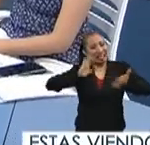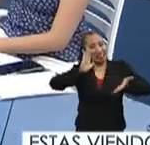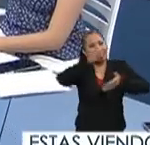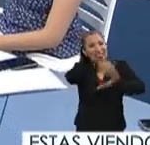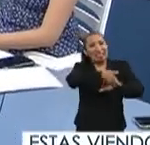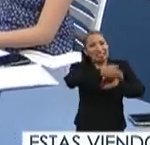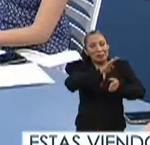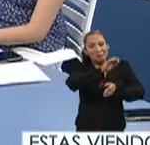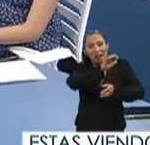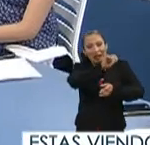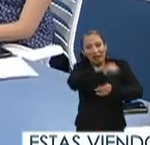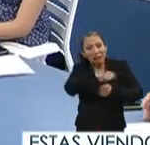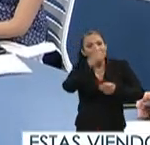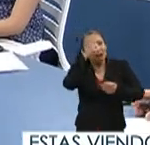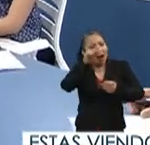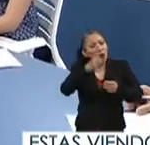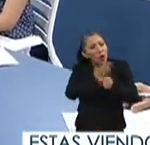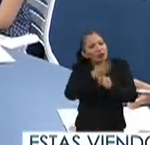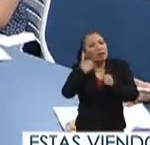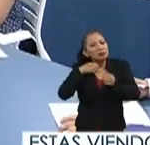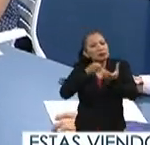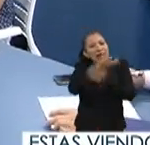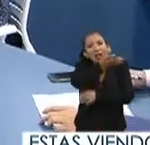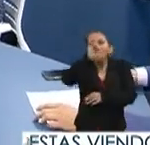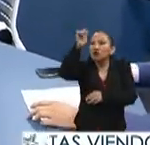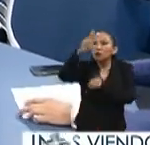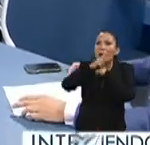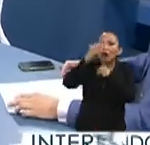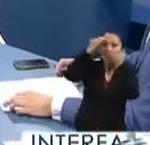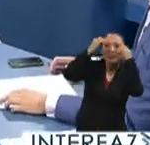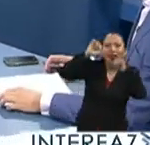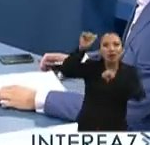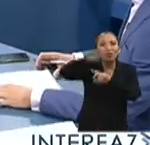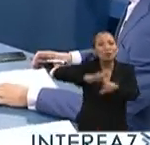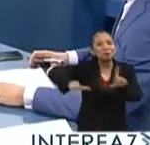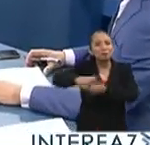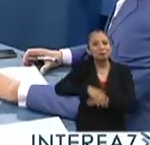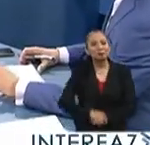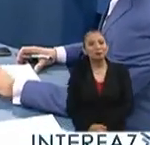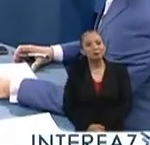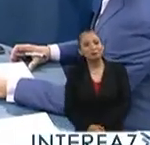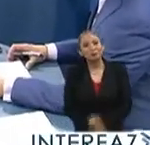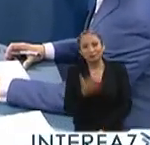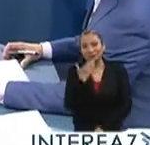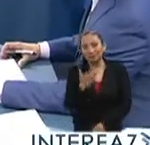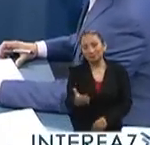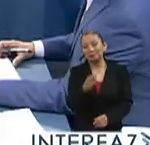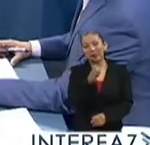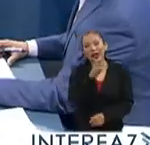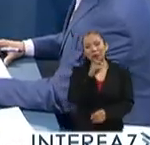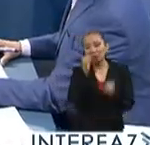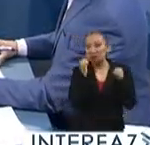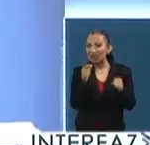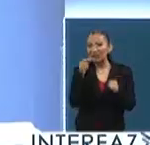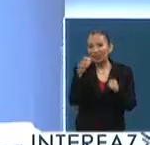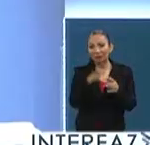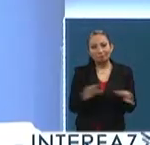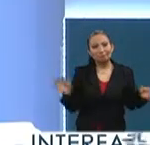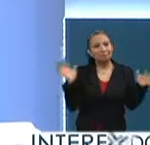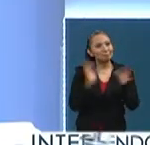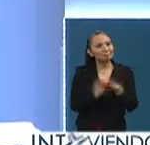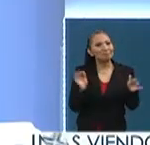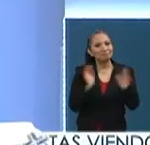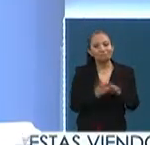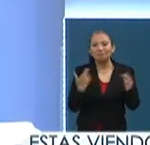en las becas, a que tenga la oportunidad de salir del país y conocer otro entorno, ¿sabes? Claro. Muy bien, Brian, seguramente con esta